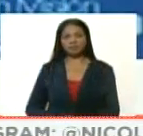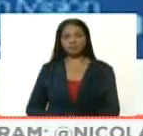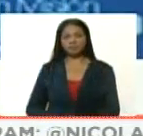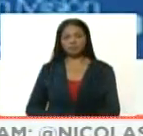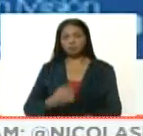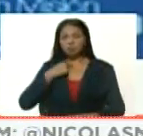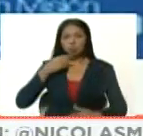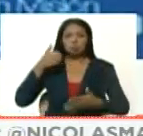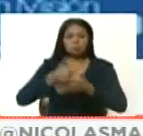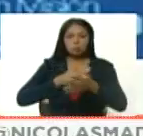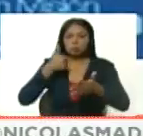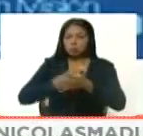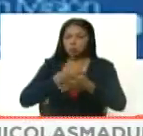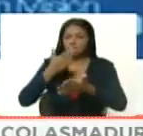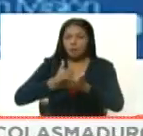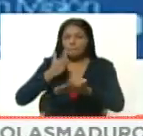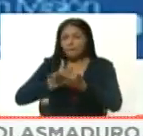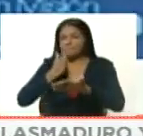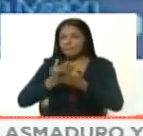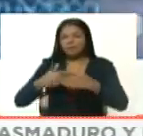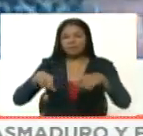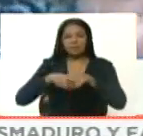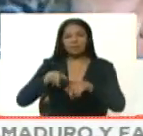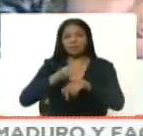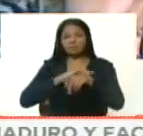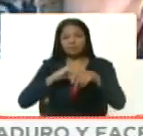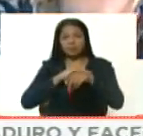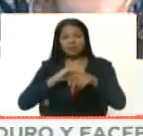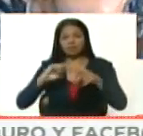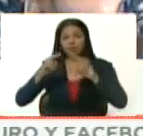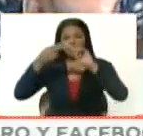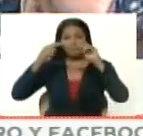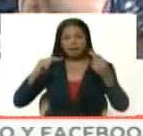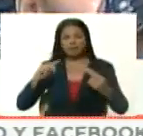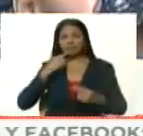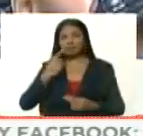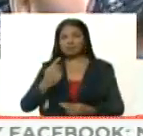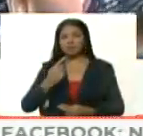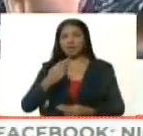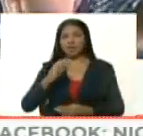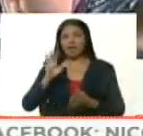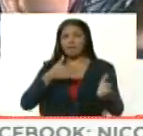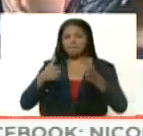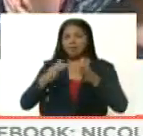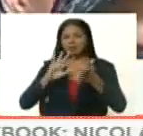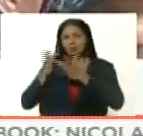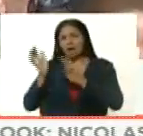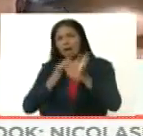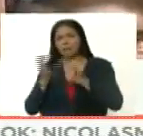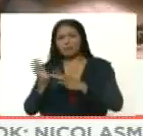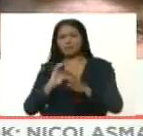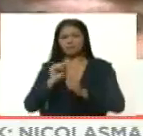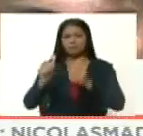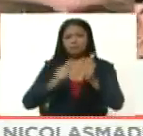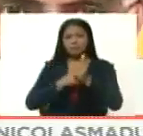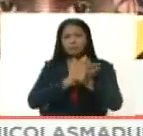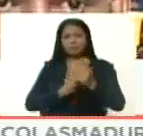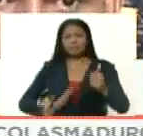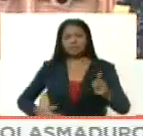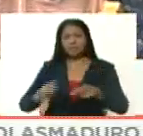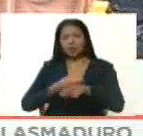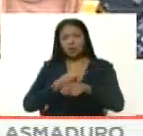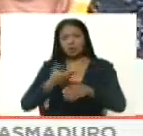Insistir, y ahora el ministro Reverol, que además yo lo nombré en el mes de marzo, abril, vicepresidente de gobierno